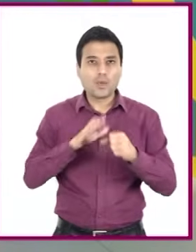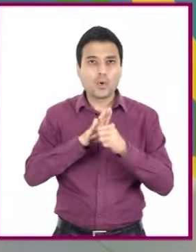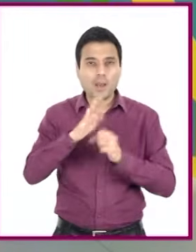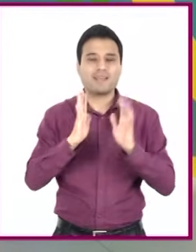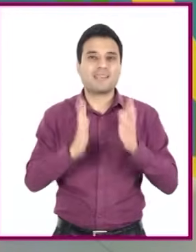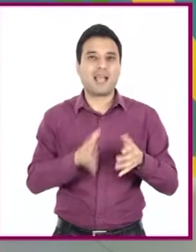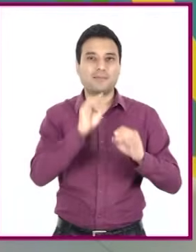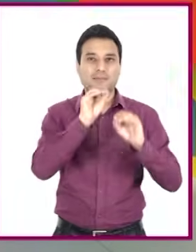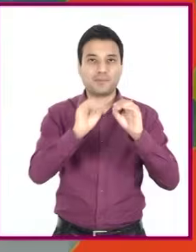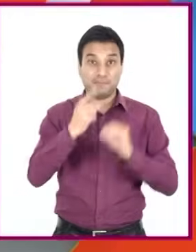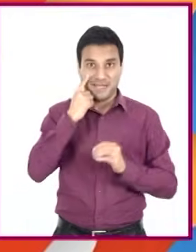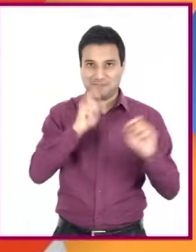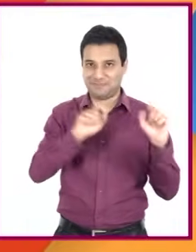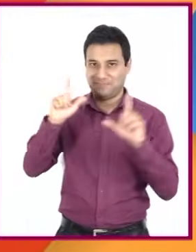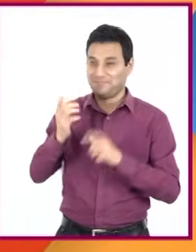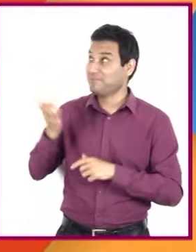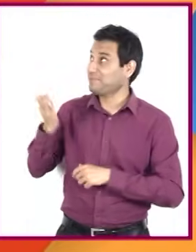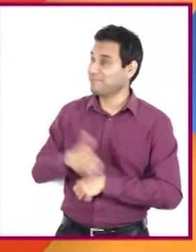Miren, ¿qué les parece?